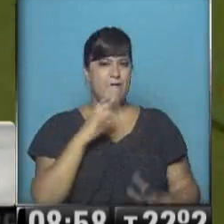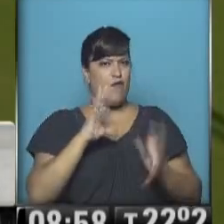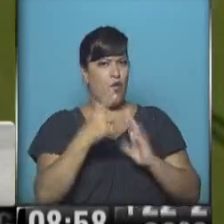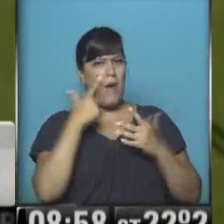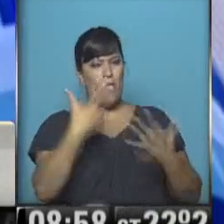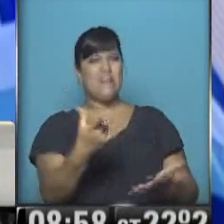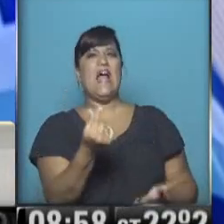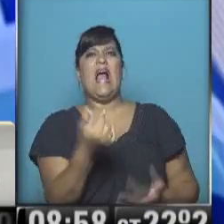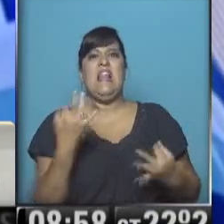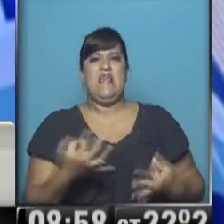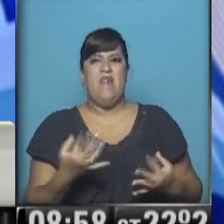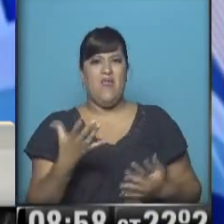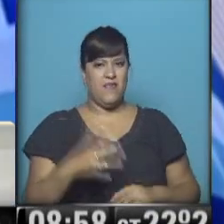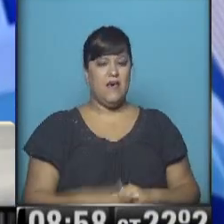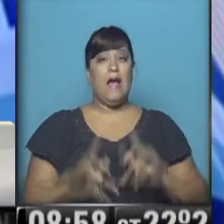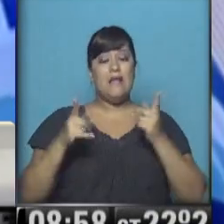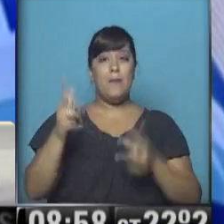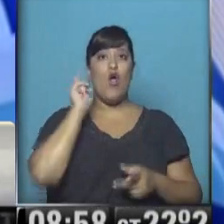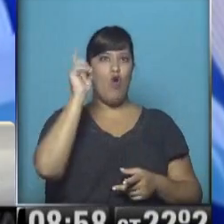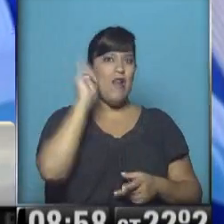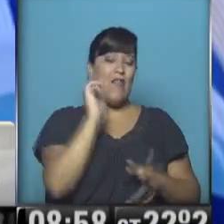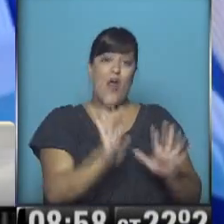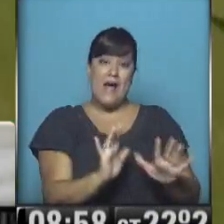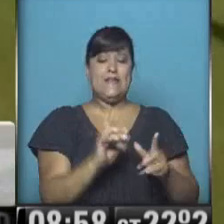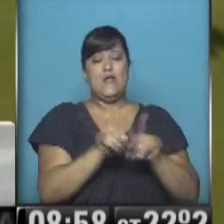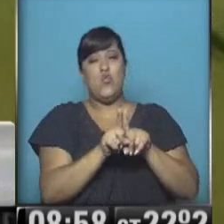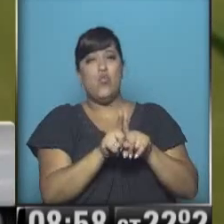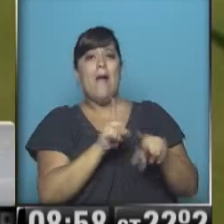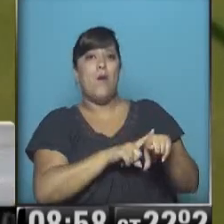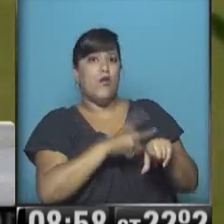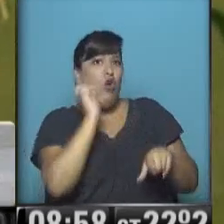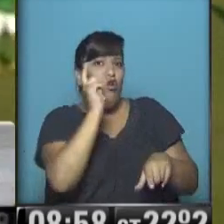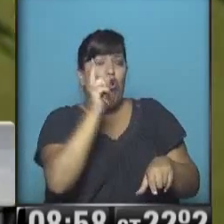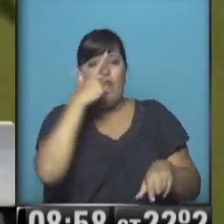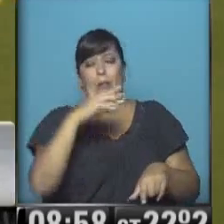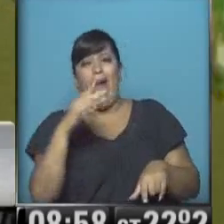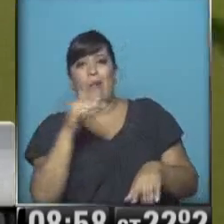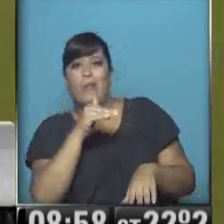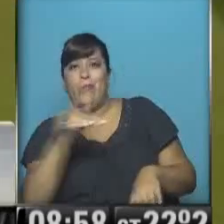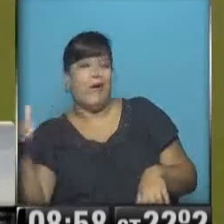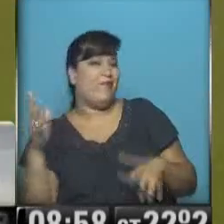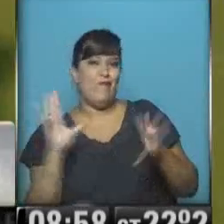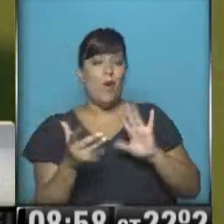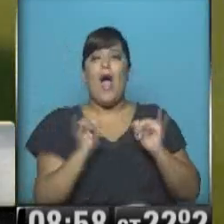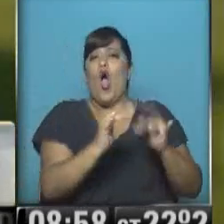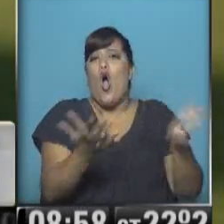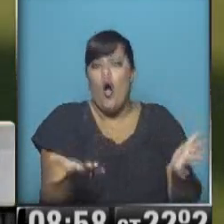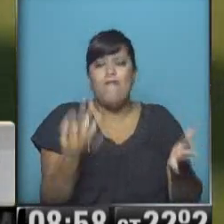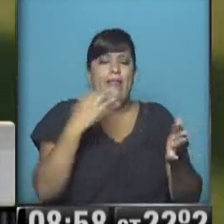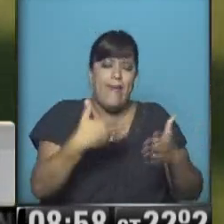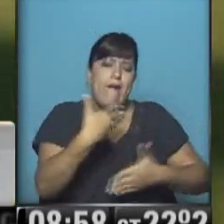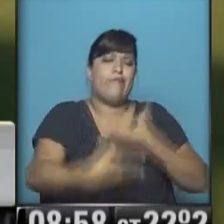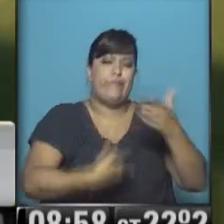Sí, obviamente. Además, el goleador es un poco así, pasa por rachas y demás, y es muy joven. Tiene que ver con adquirir el